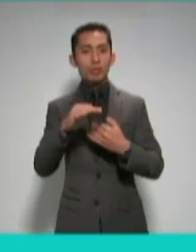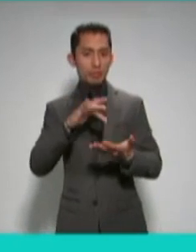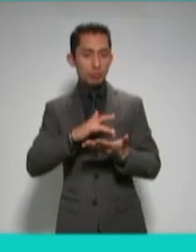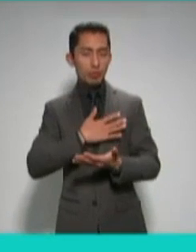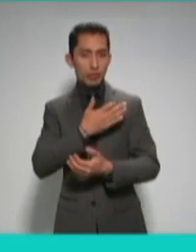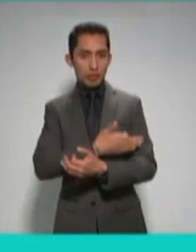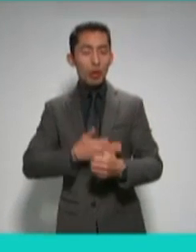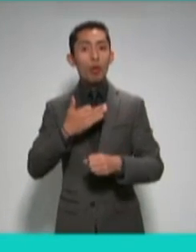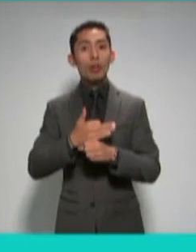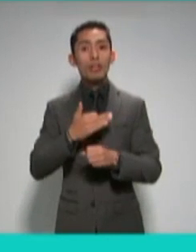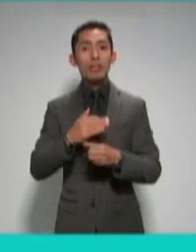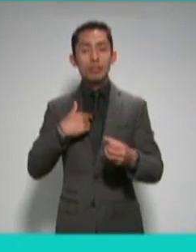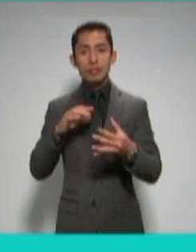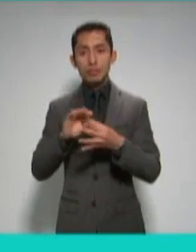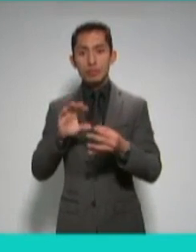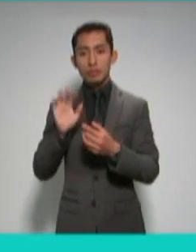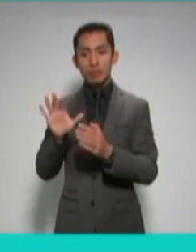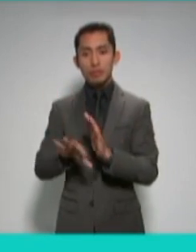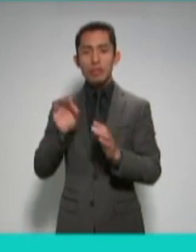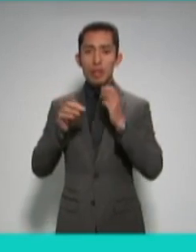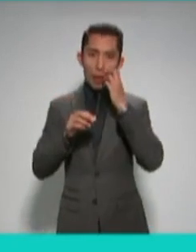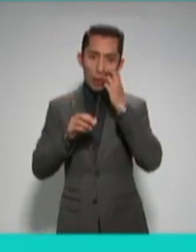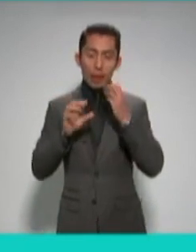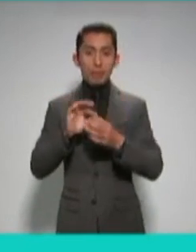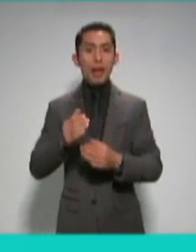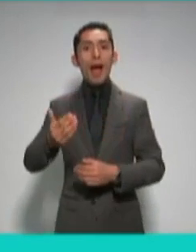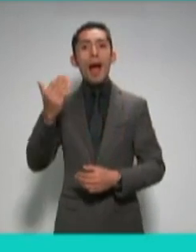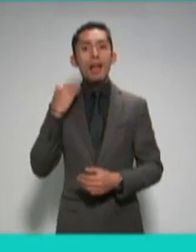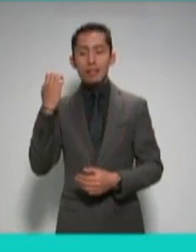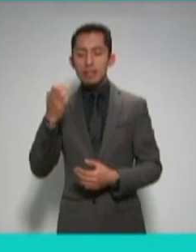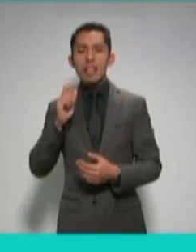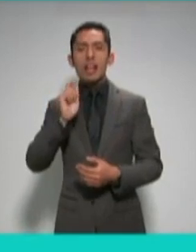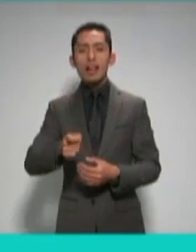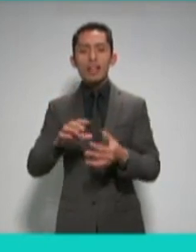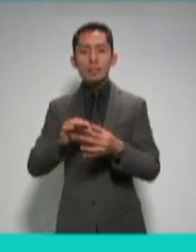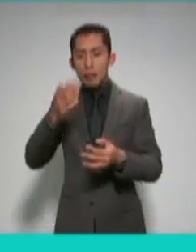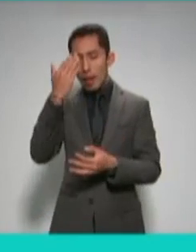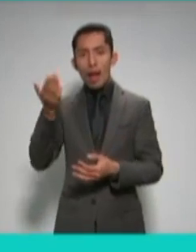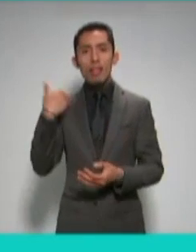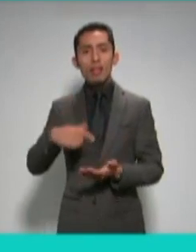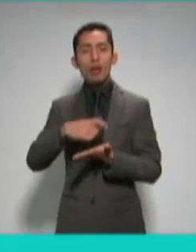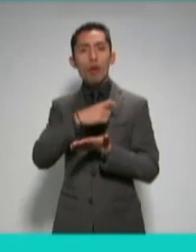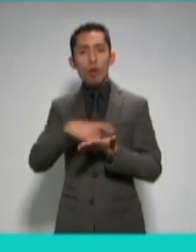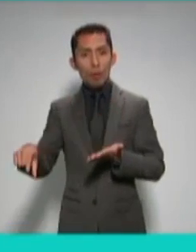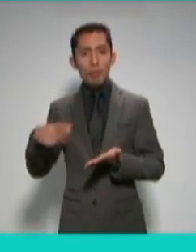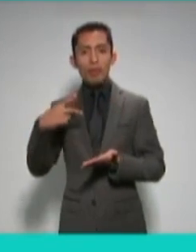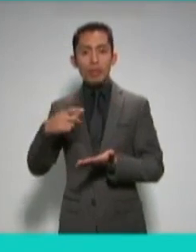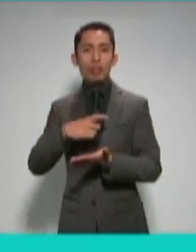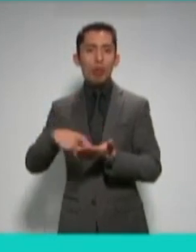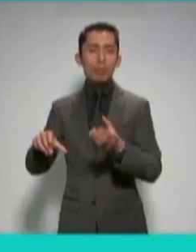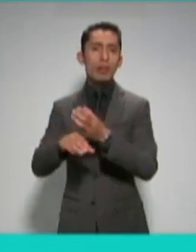En particular, solicitó la versión electrónica del avalúo realizado para la compra de activos existentes